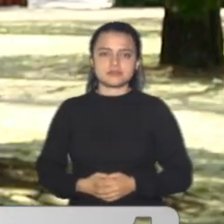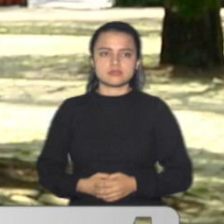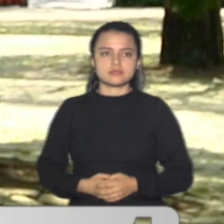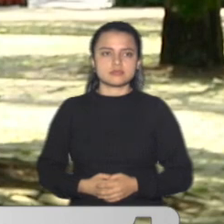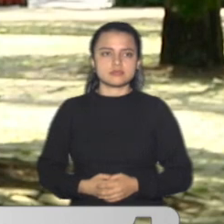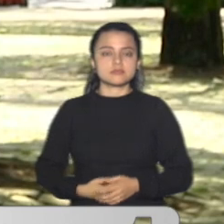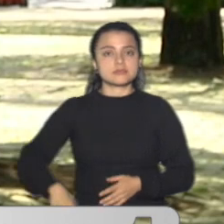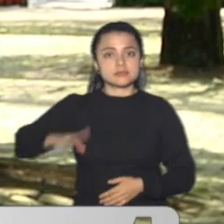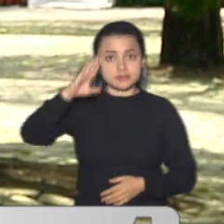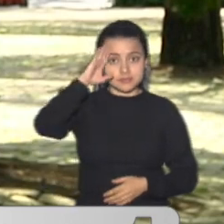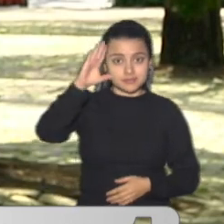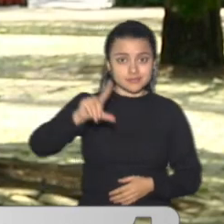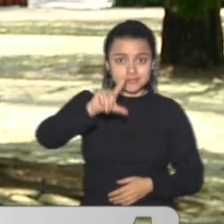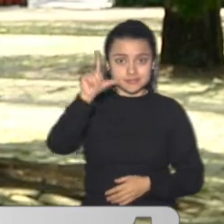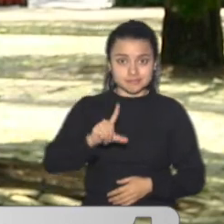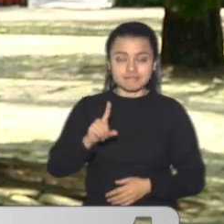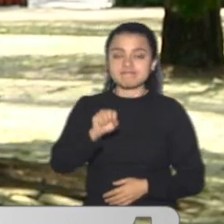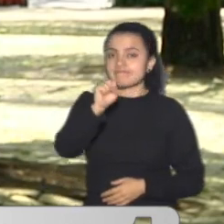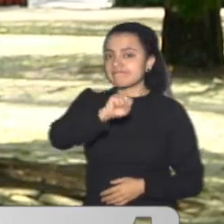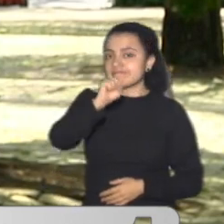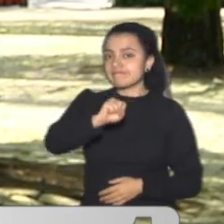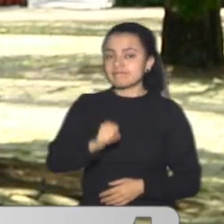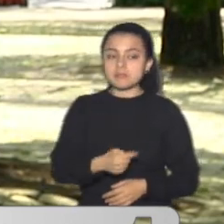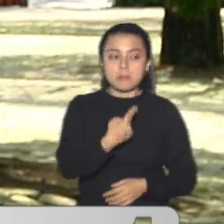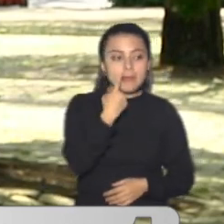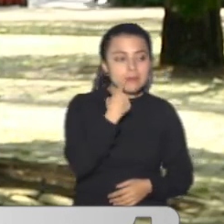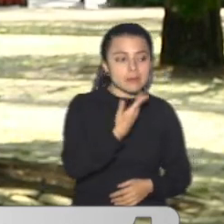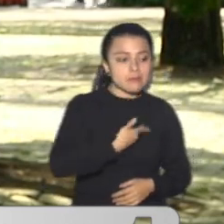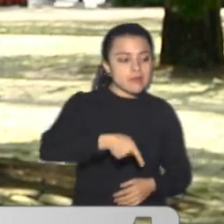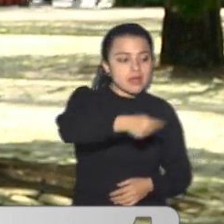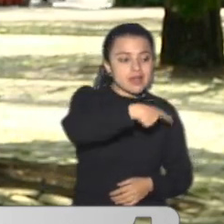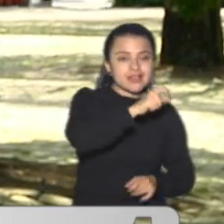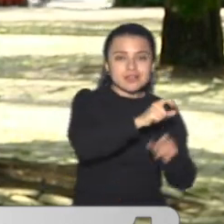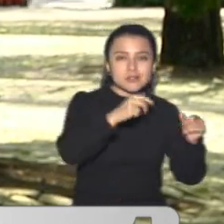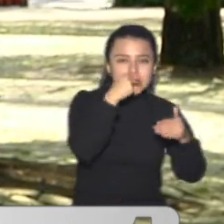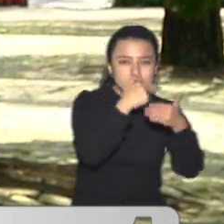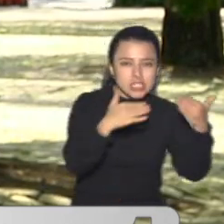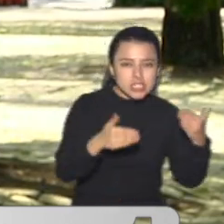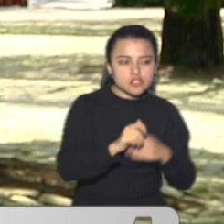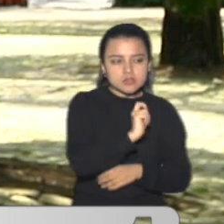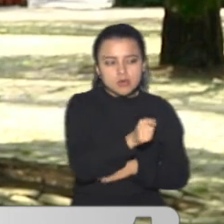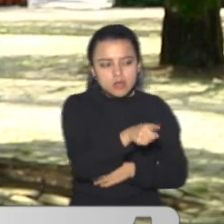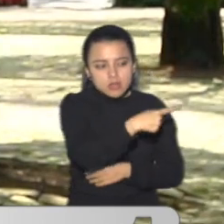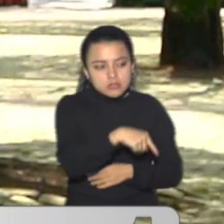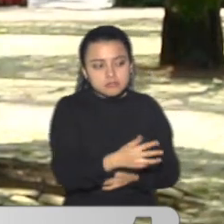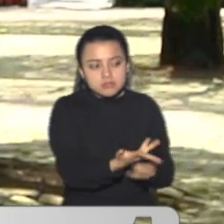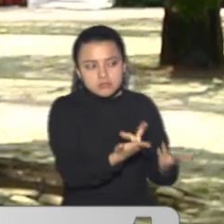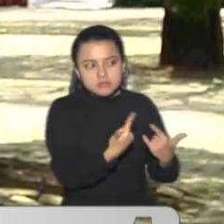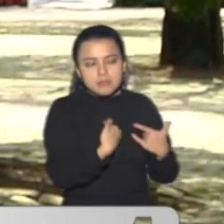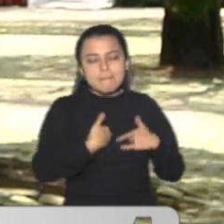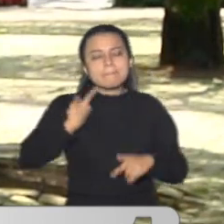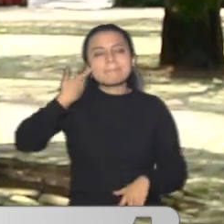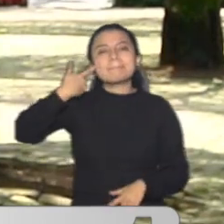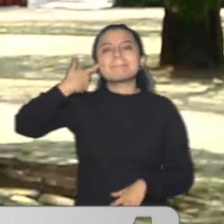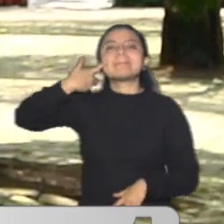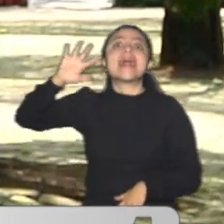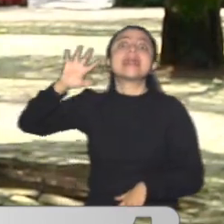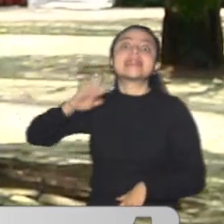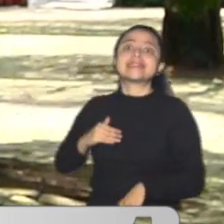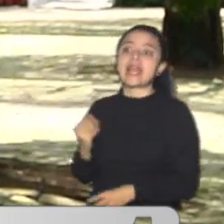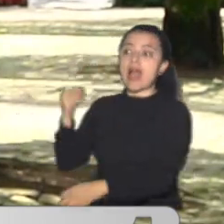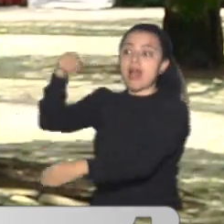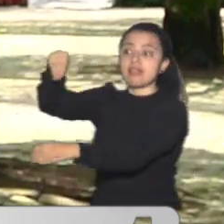hola luisa buenas tardes según lo que manifiestan los padres de familia y también los abogados se debe a una supuesta falla de conexión de